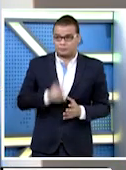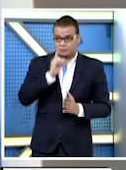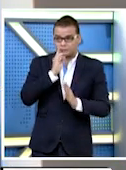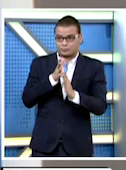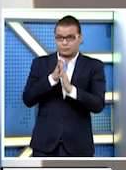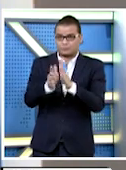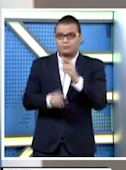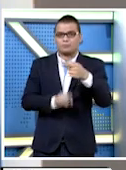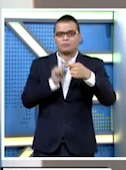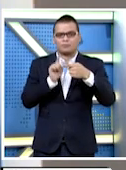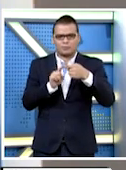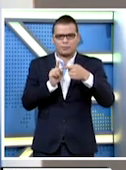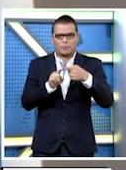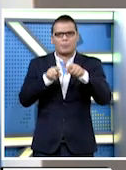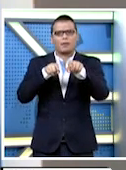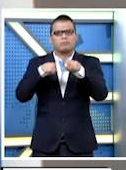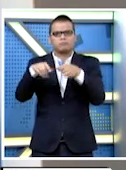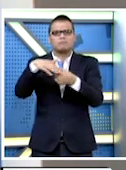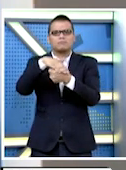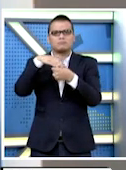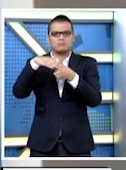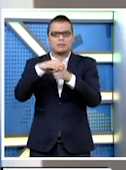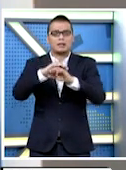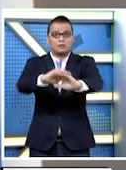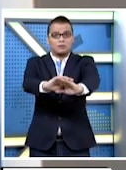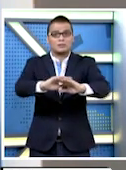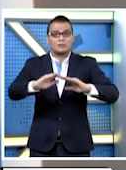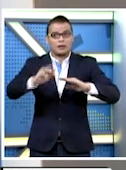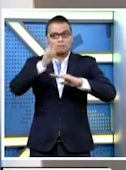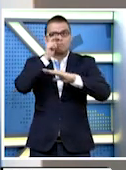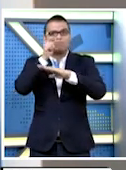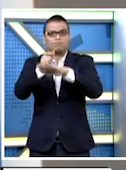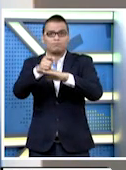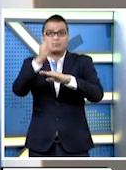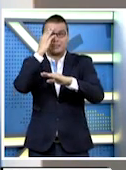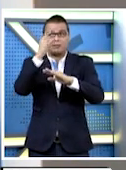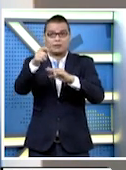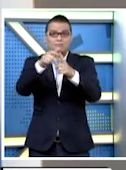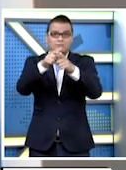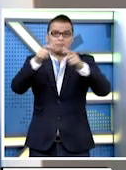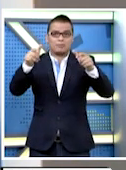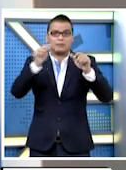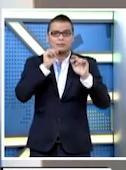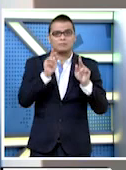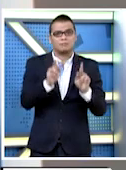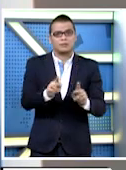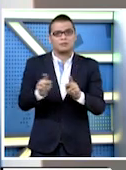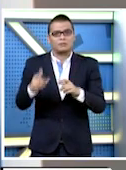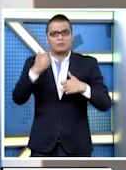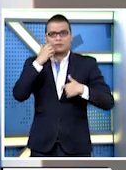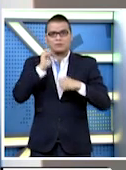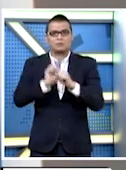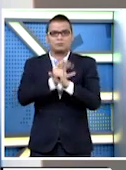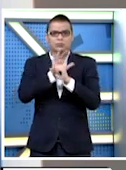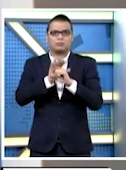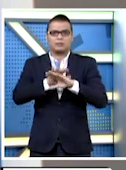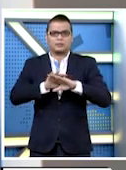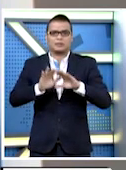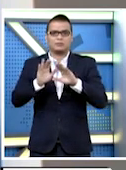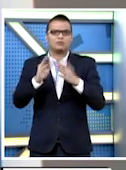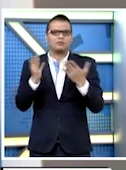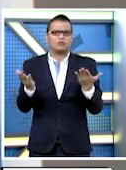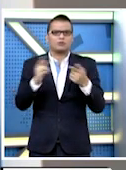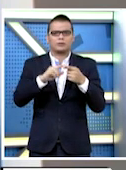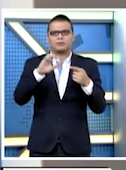medida, hay barrios que tenemos una mayor proporción de casos, una mayor incidencia de casos: El